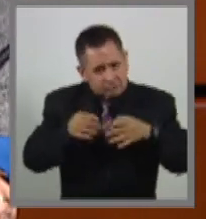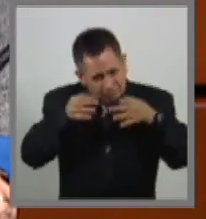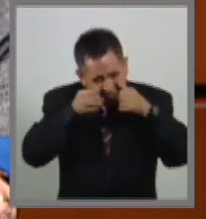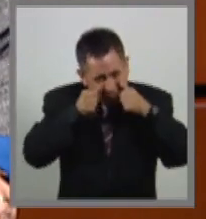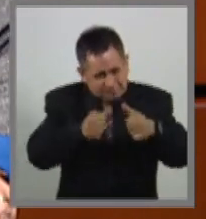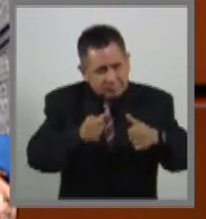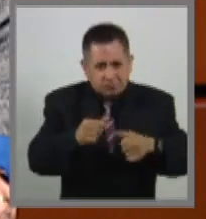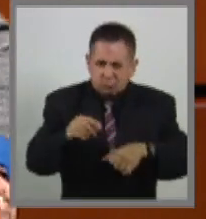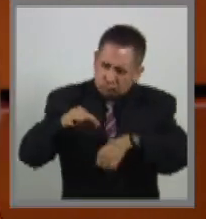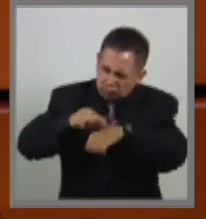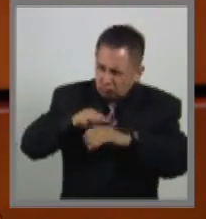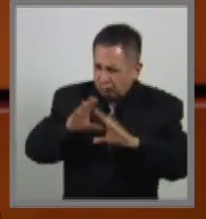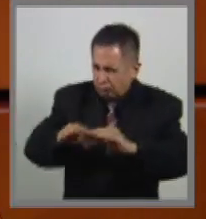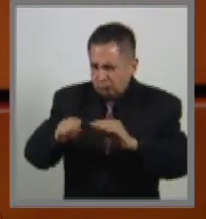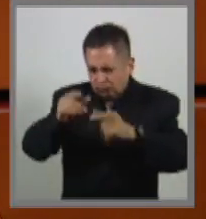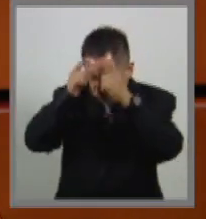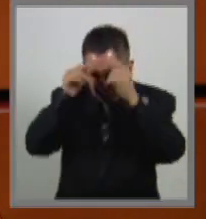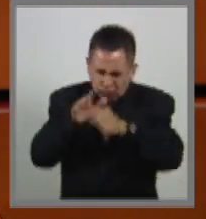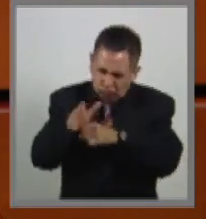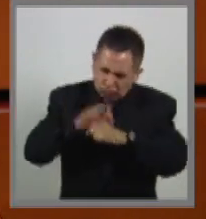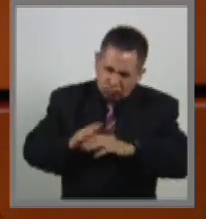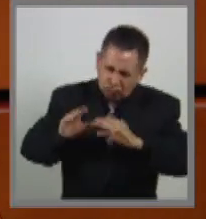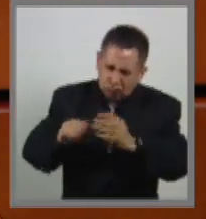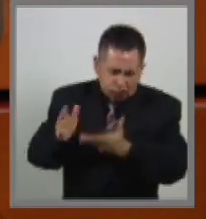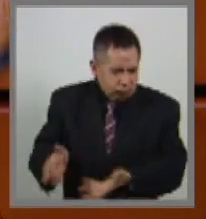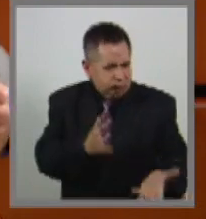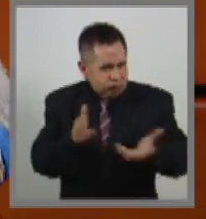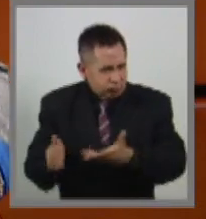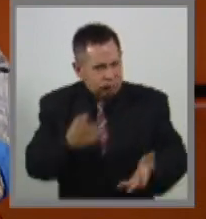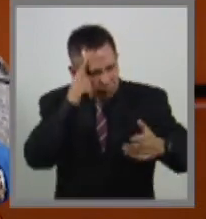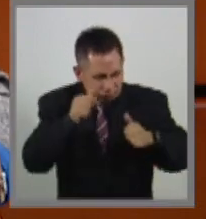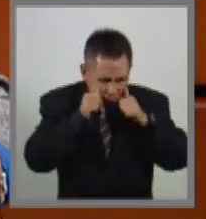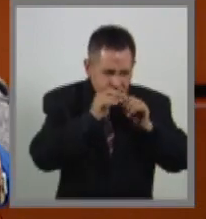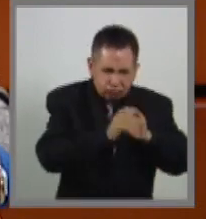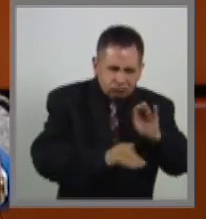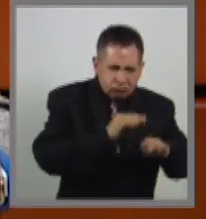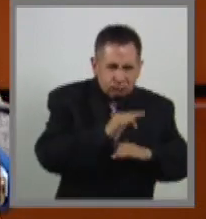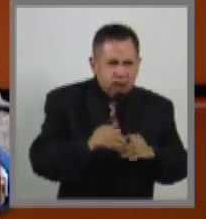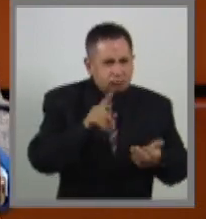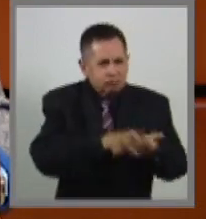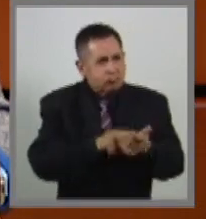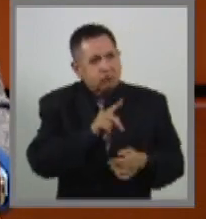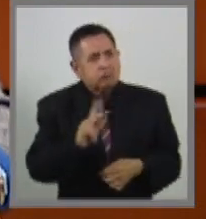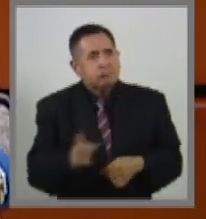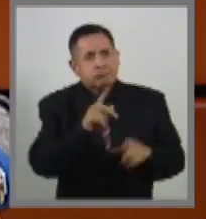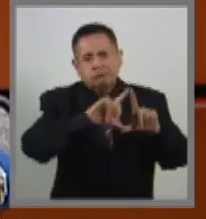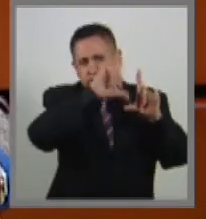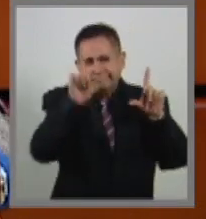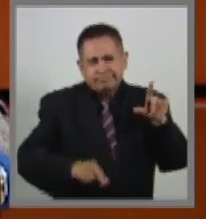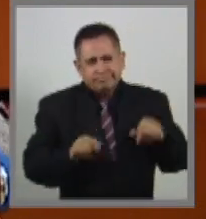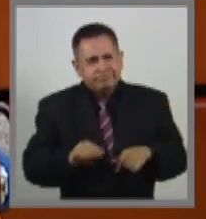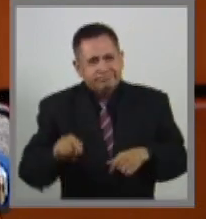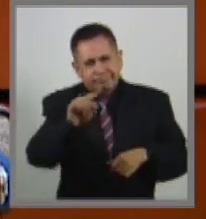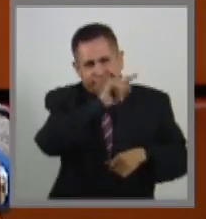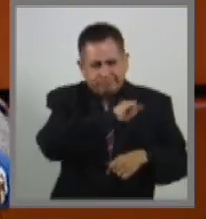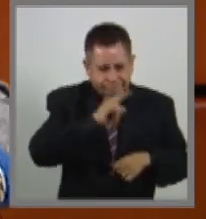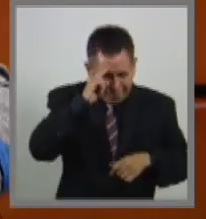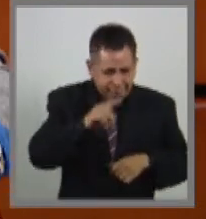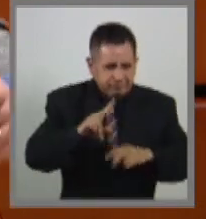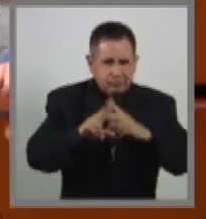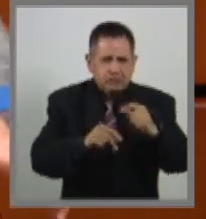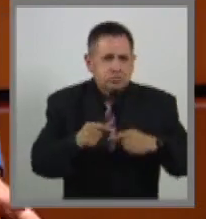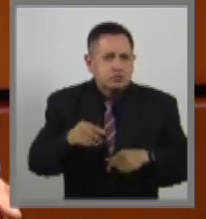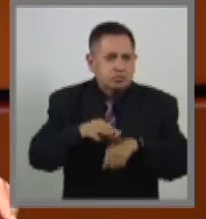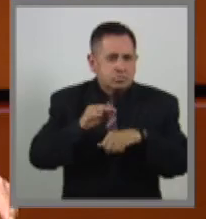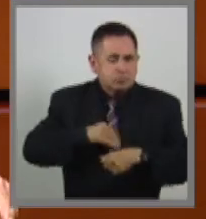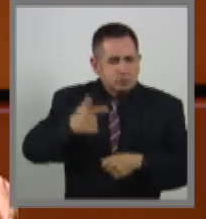tenga médicos, enfermeras suficientes, que haya garantías en el interior del país de que los médicos no los maten, no los secuestren,